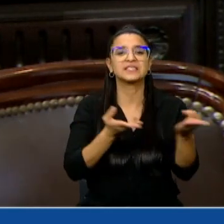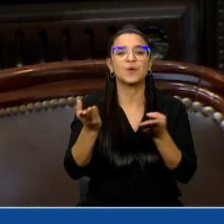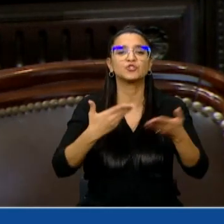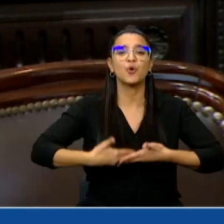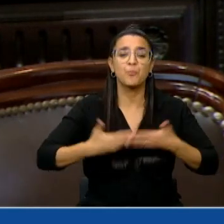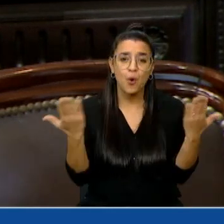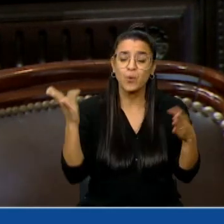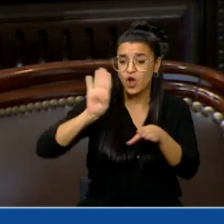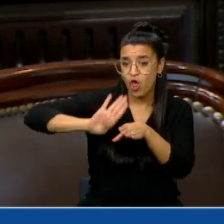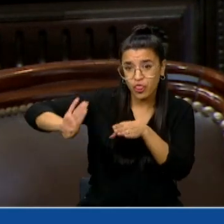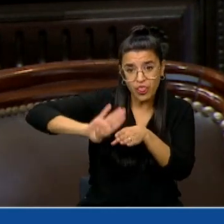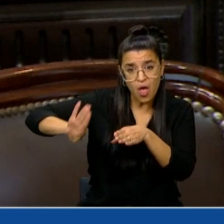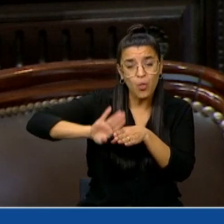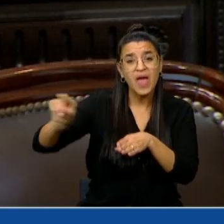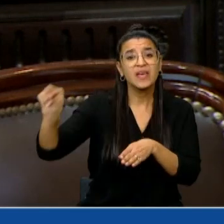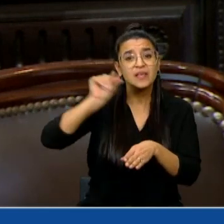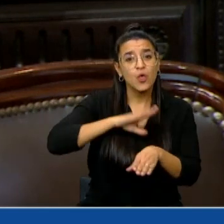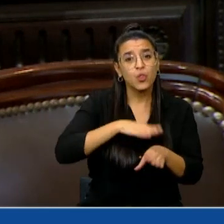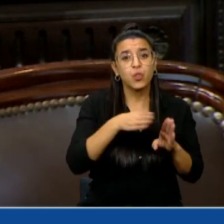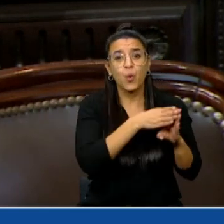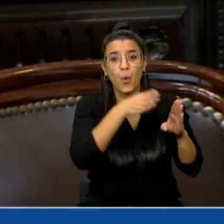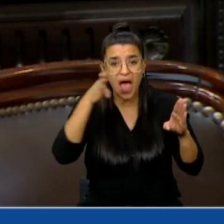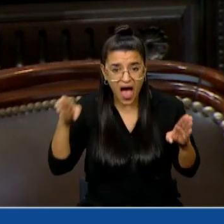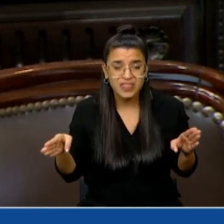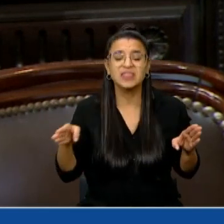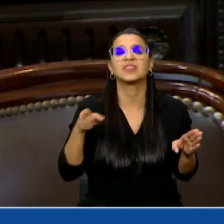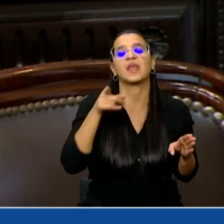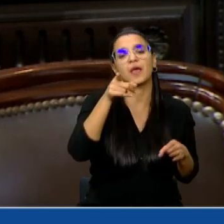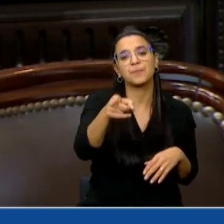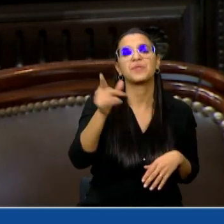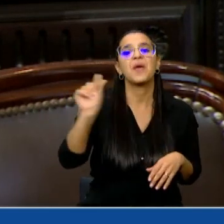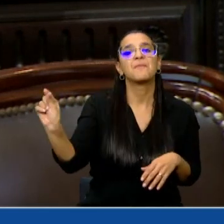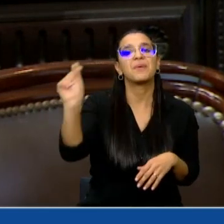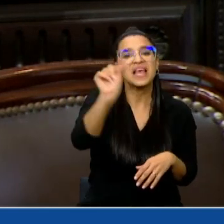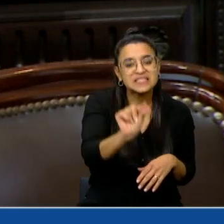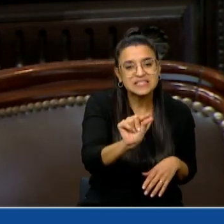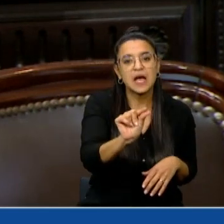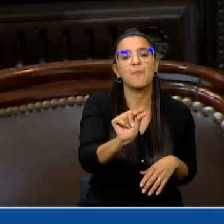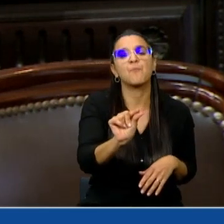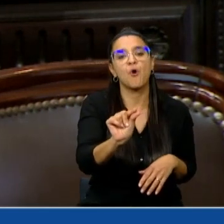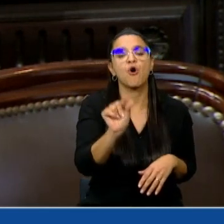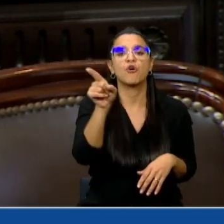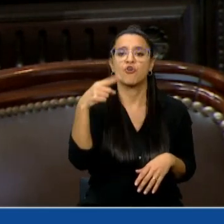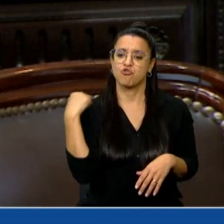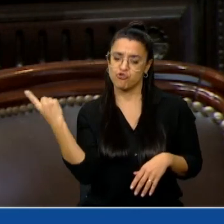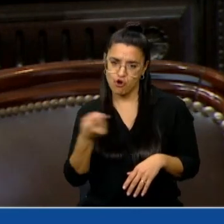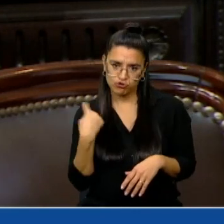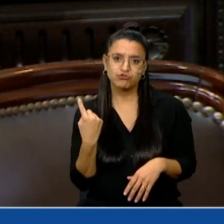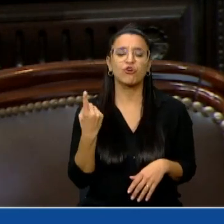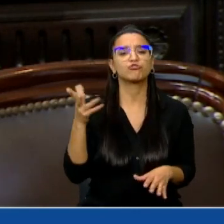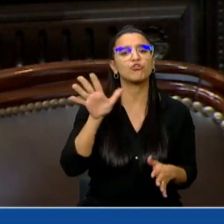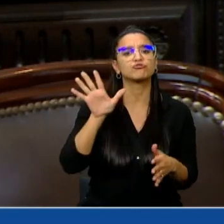que adeuden créditos otorgados en virtud de préstamos detallados. Y nosotros hemos resuelto